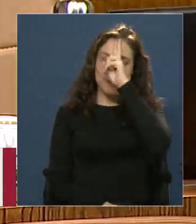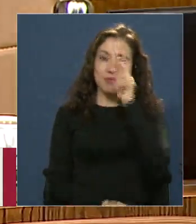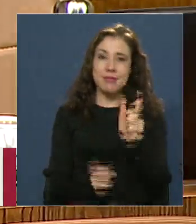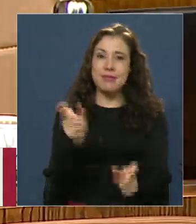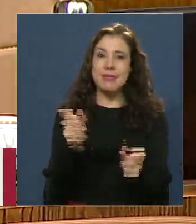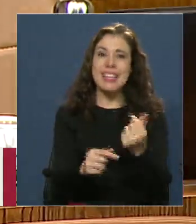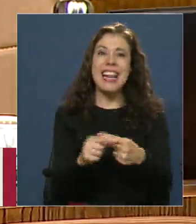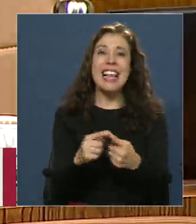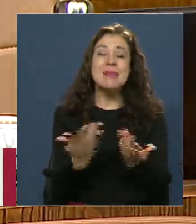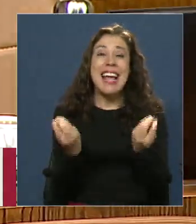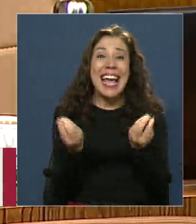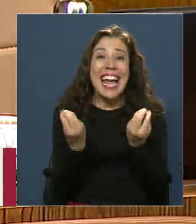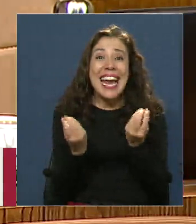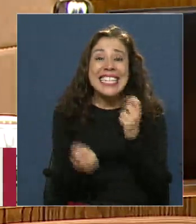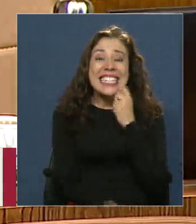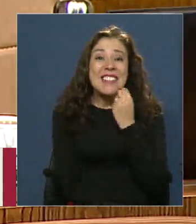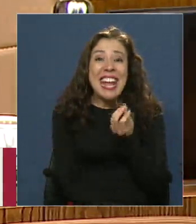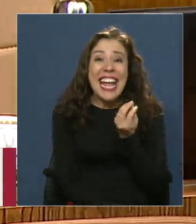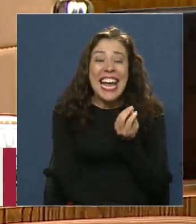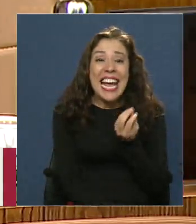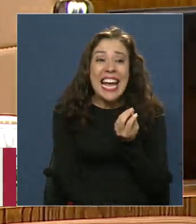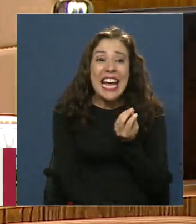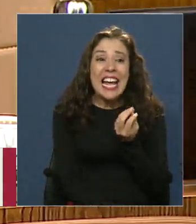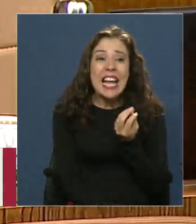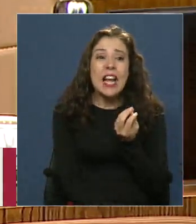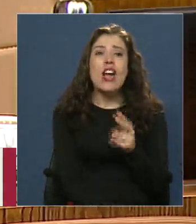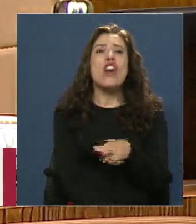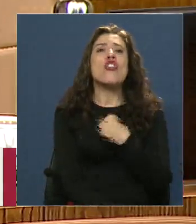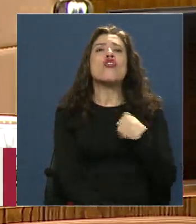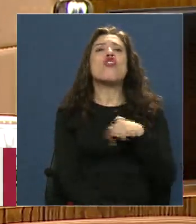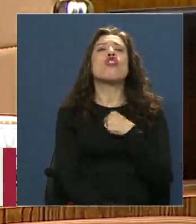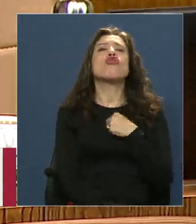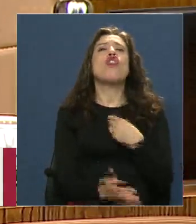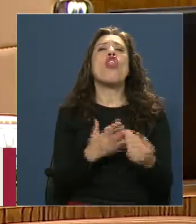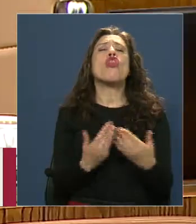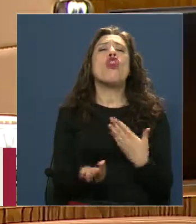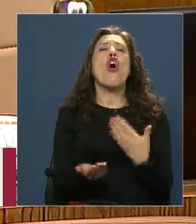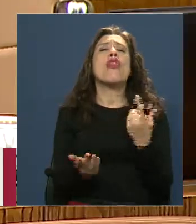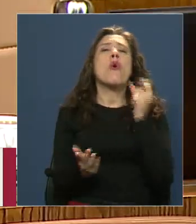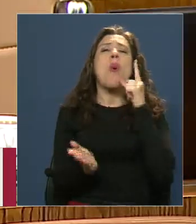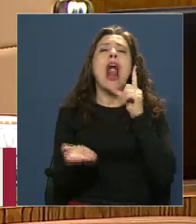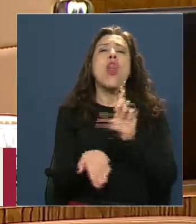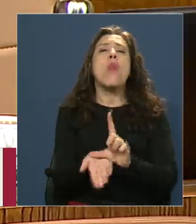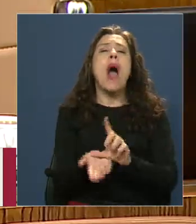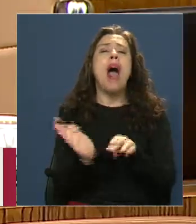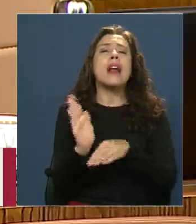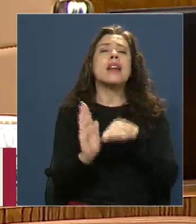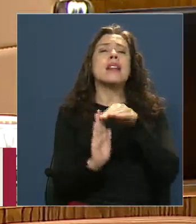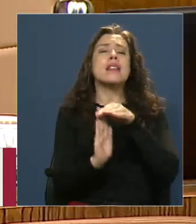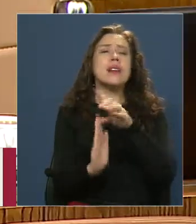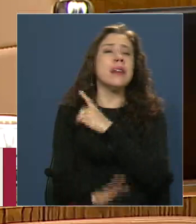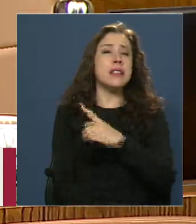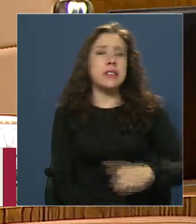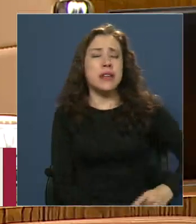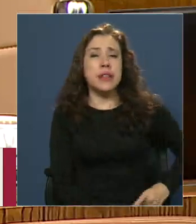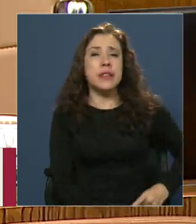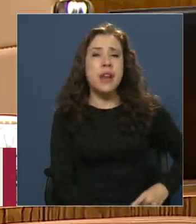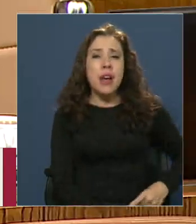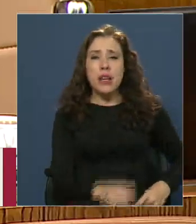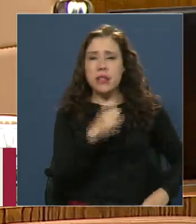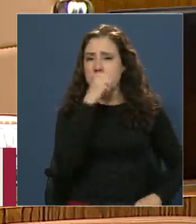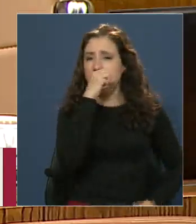¿Qué es lo que es? ¿En qué lugar nos ubicamos nosotros, los diputados?